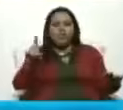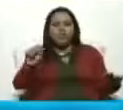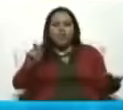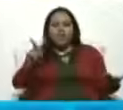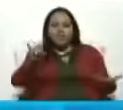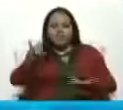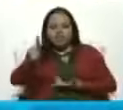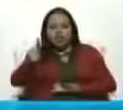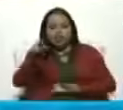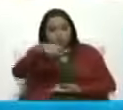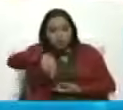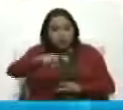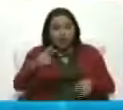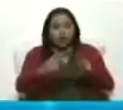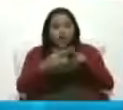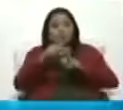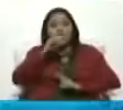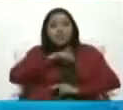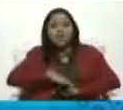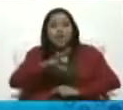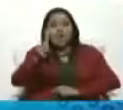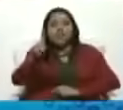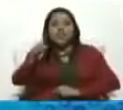Ustedes saben la historia de David y Goliat.